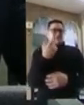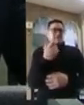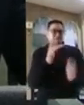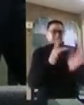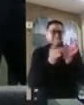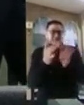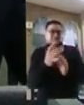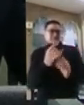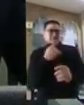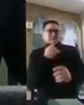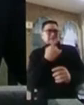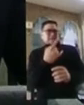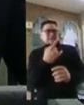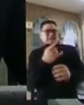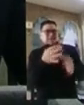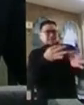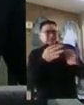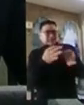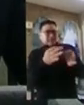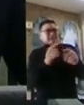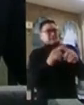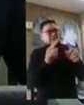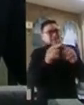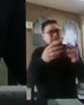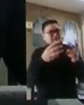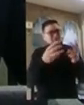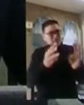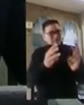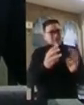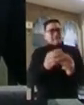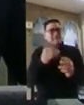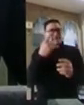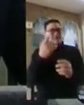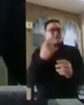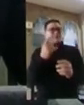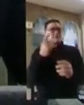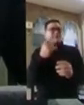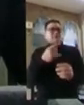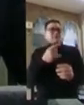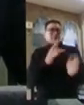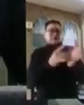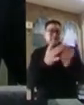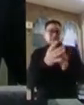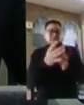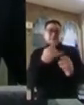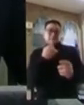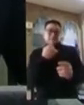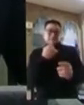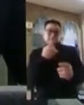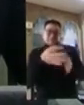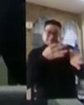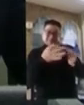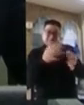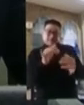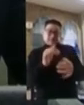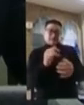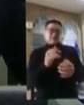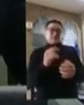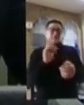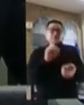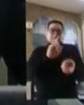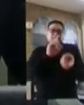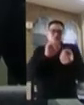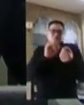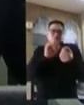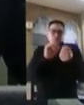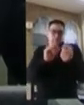diciendo era que iba a cambiar de naturaleza humana a naturaleza divina. Es decir, el